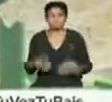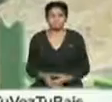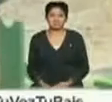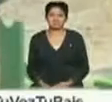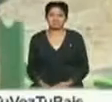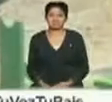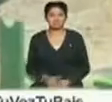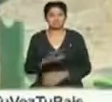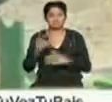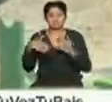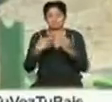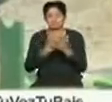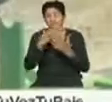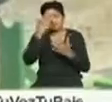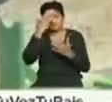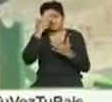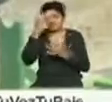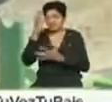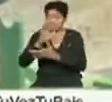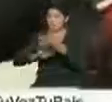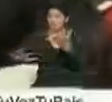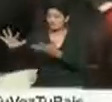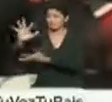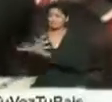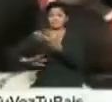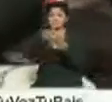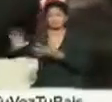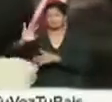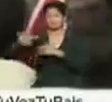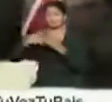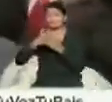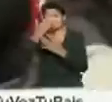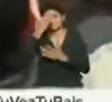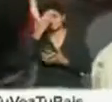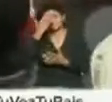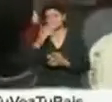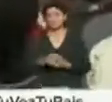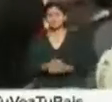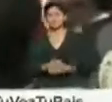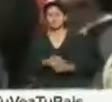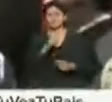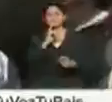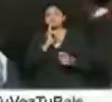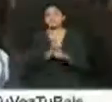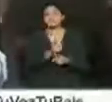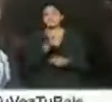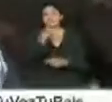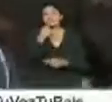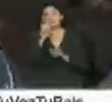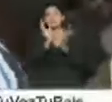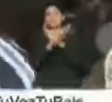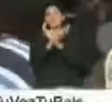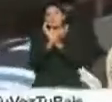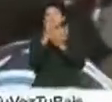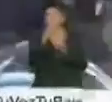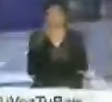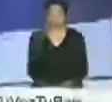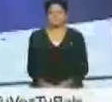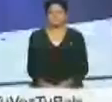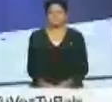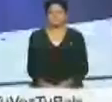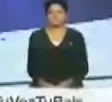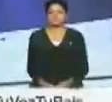Todos lo ven. Que el área está devastada. Según la ONU, al menos 1,4 millones de personas requieren ayuda